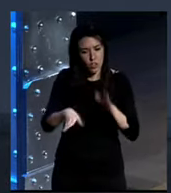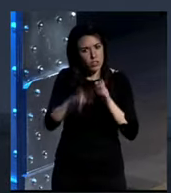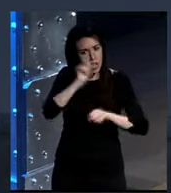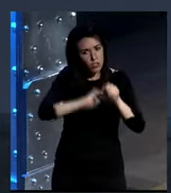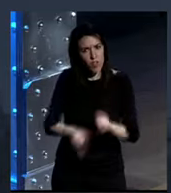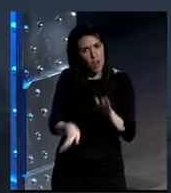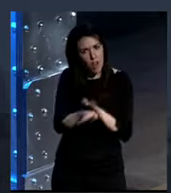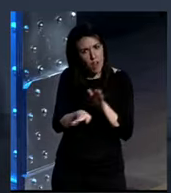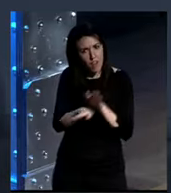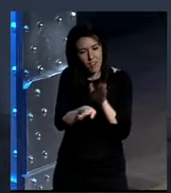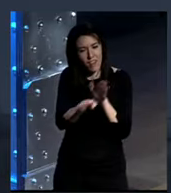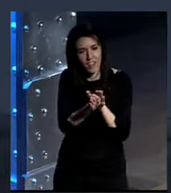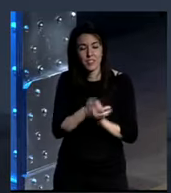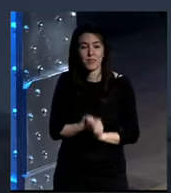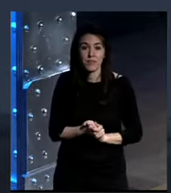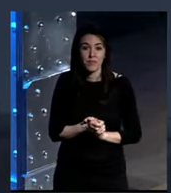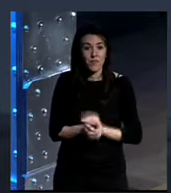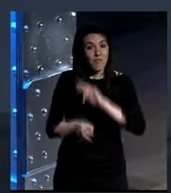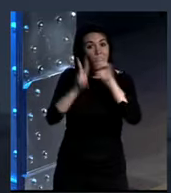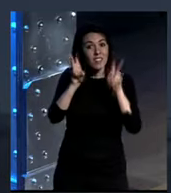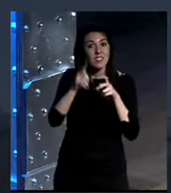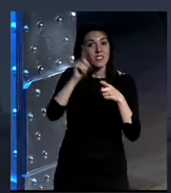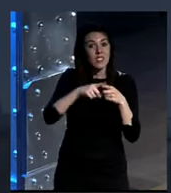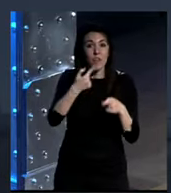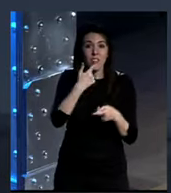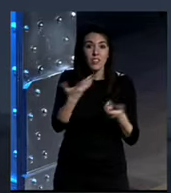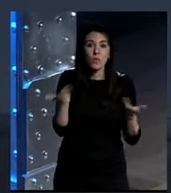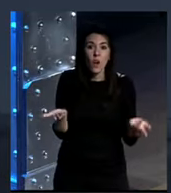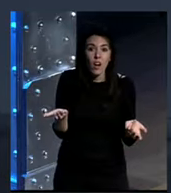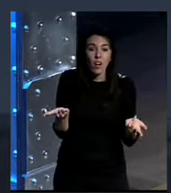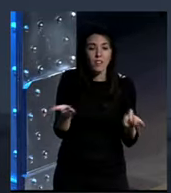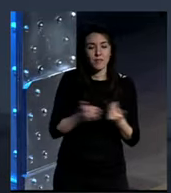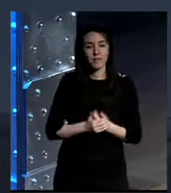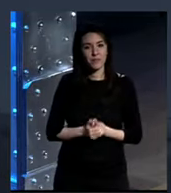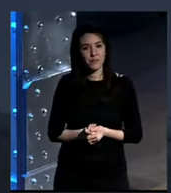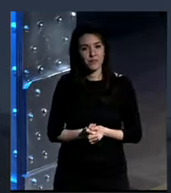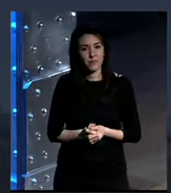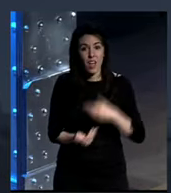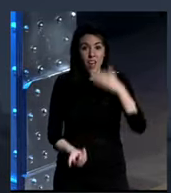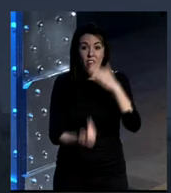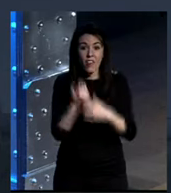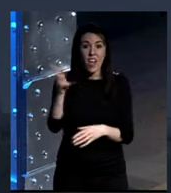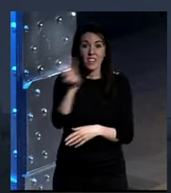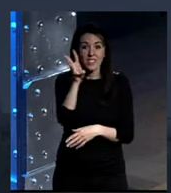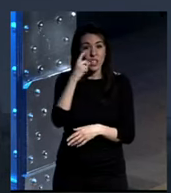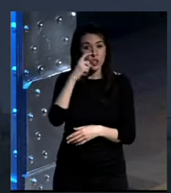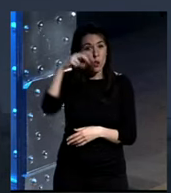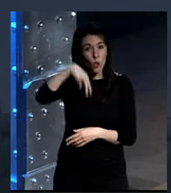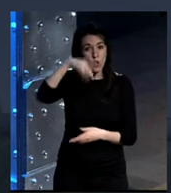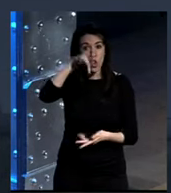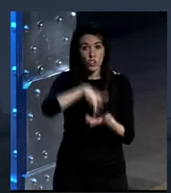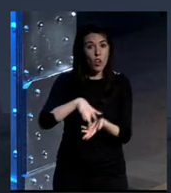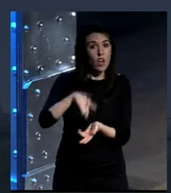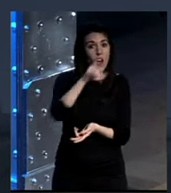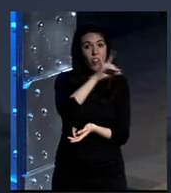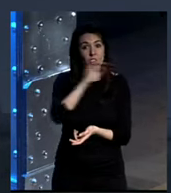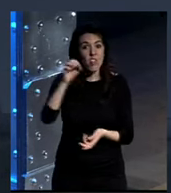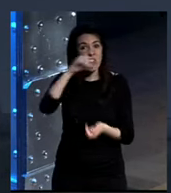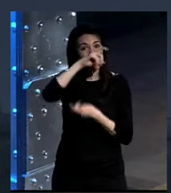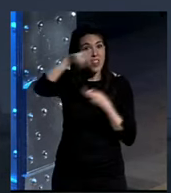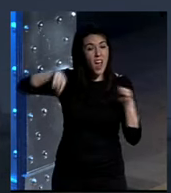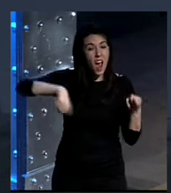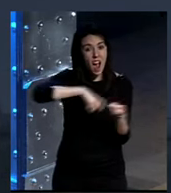adelante, como decimos. El tema que decíamos era de que el día 3 de junio tenemos el centenario de la